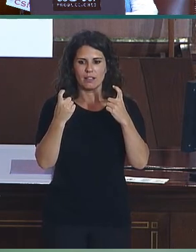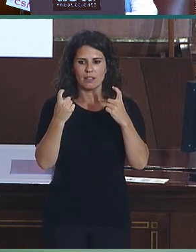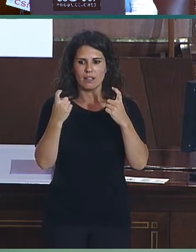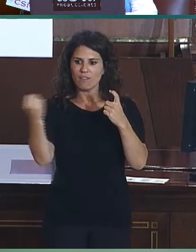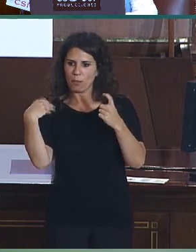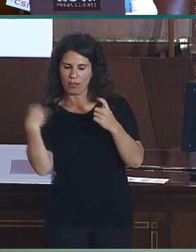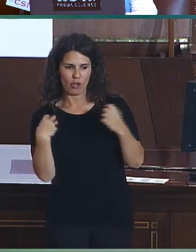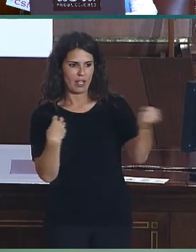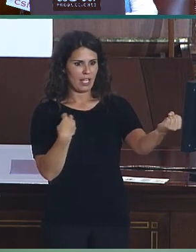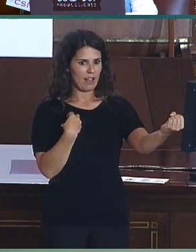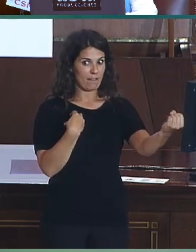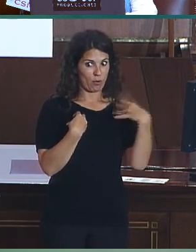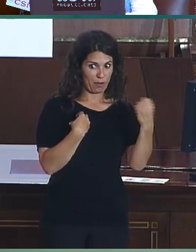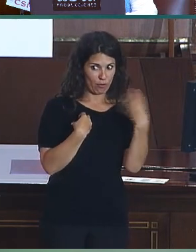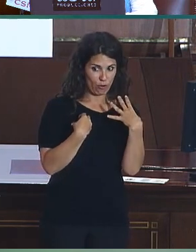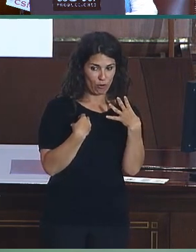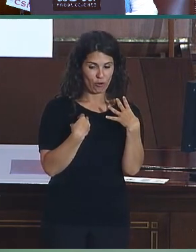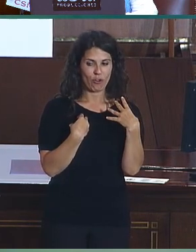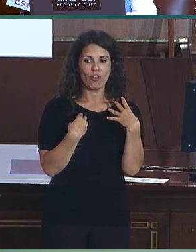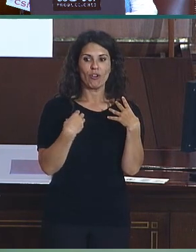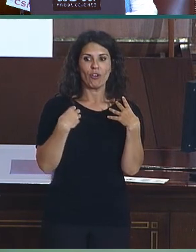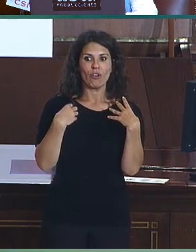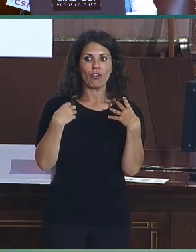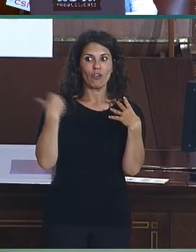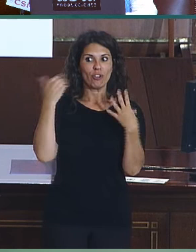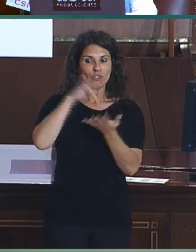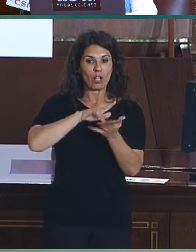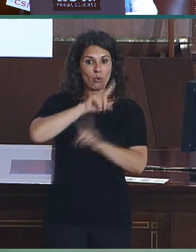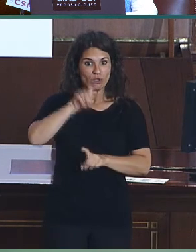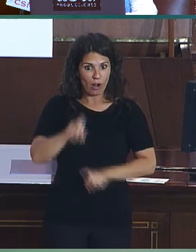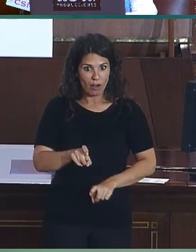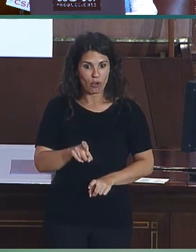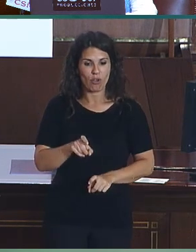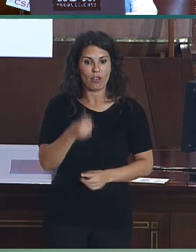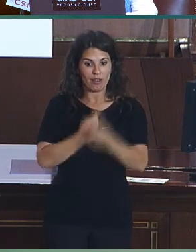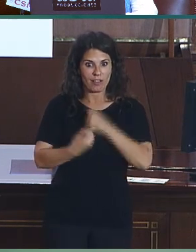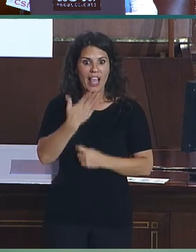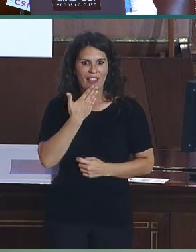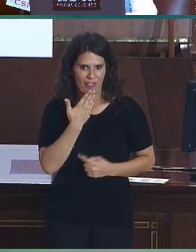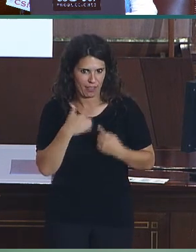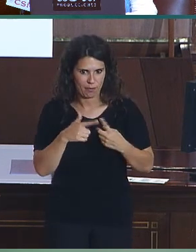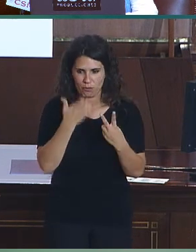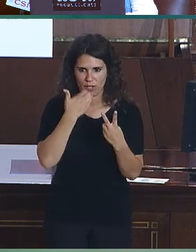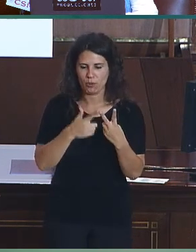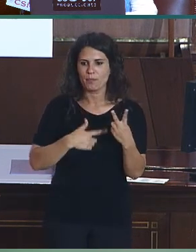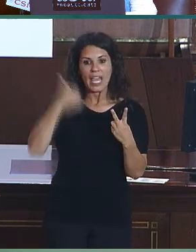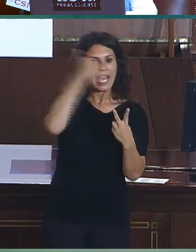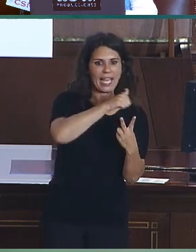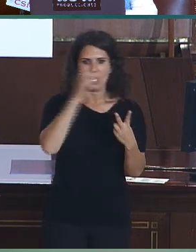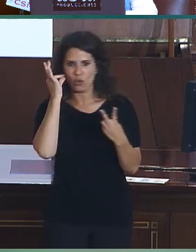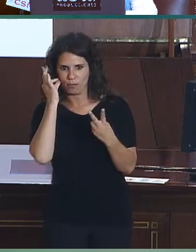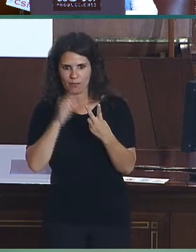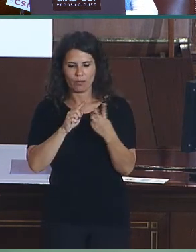las cuales obtuvimos información a través del cuestionario. En particular, la edad, el género, la